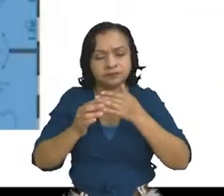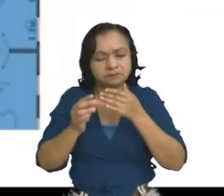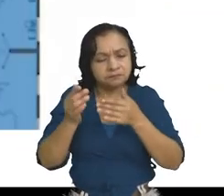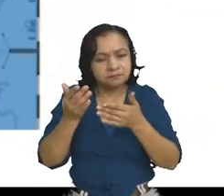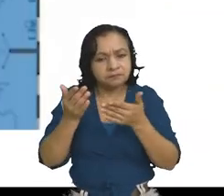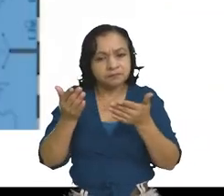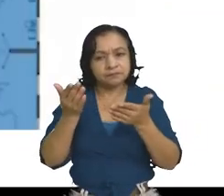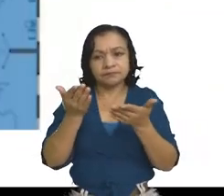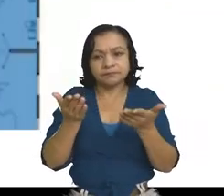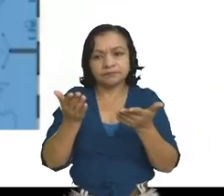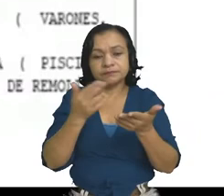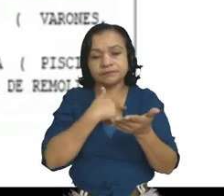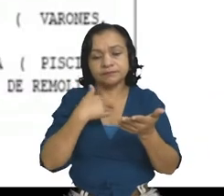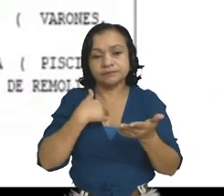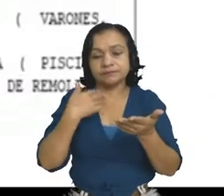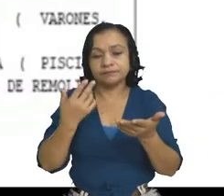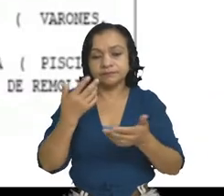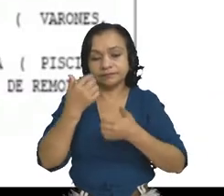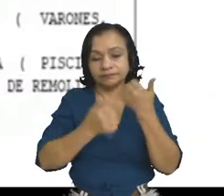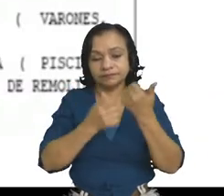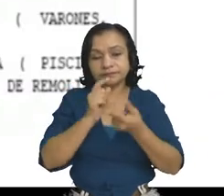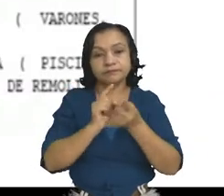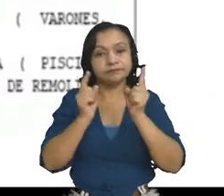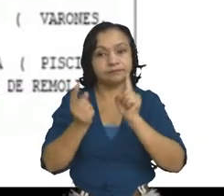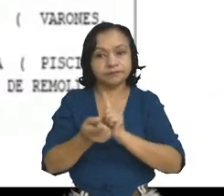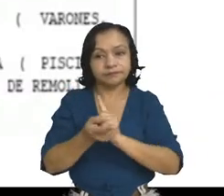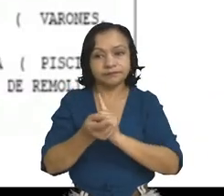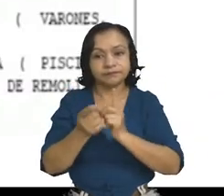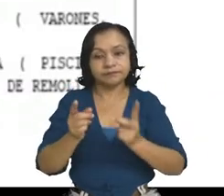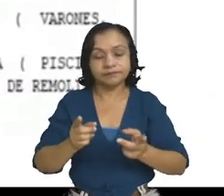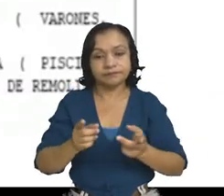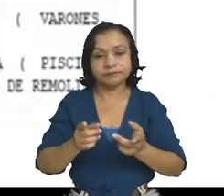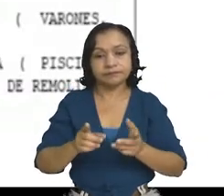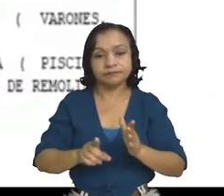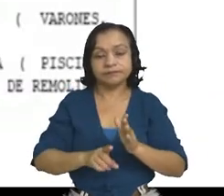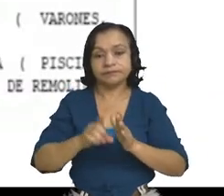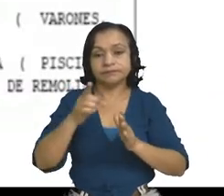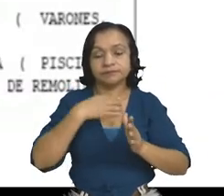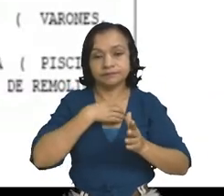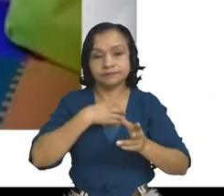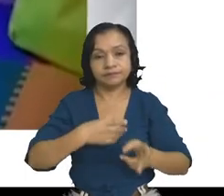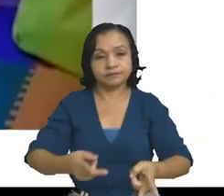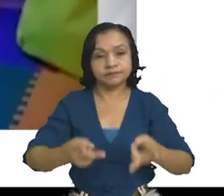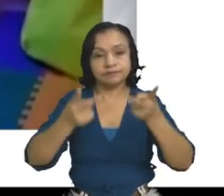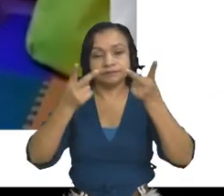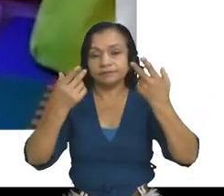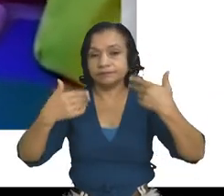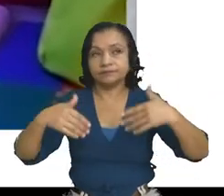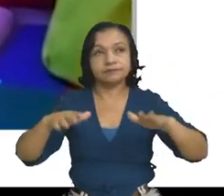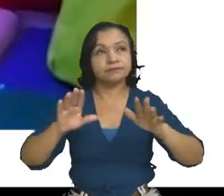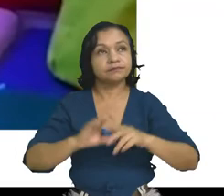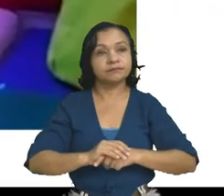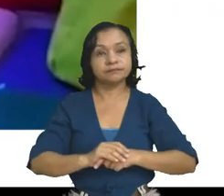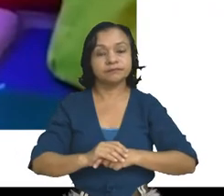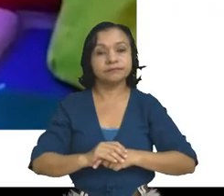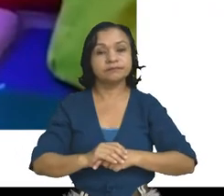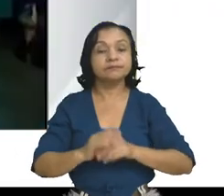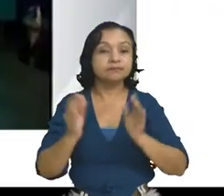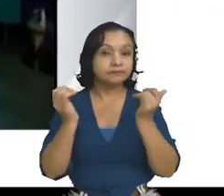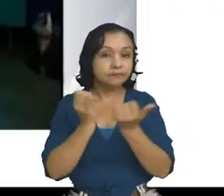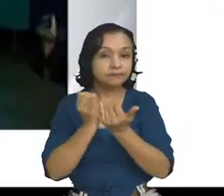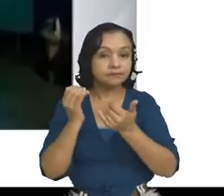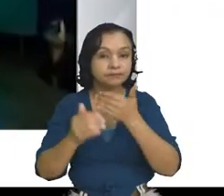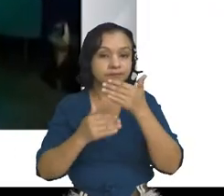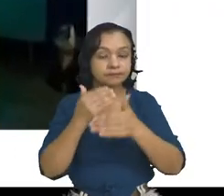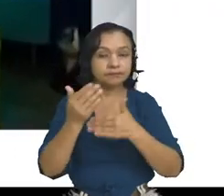o totalmente haber solucionado su problema y poder desarrollar sus acciones normales. 100% adaptado. Eso es muy importante. Ese proceso